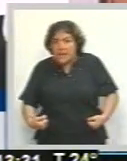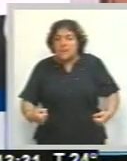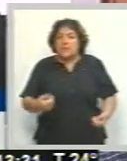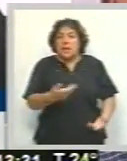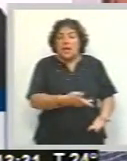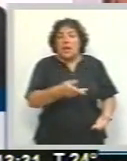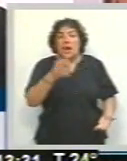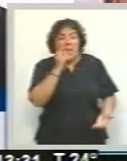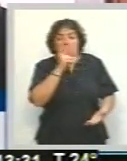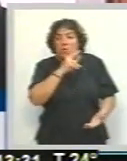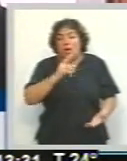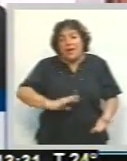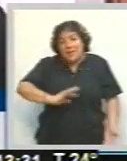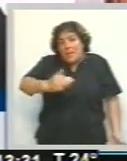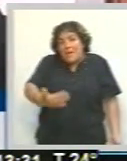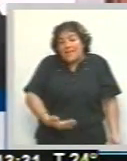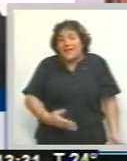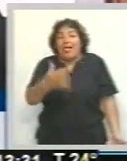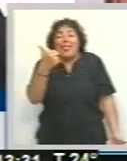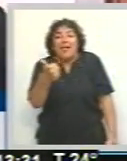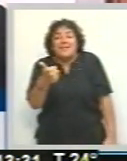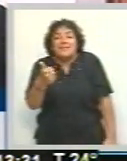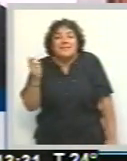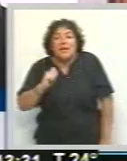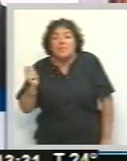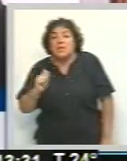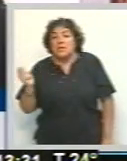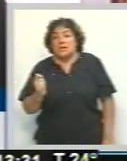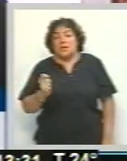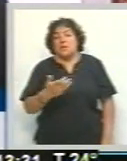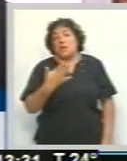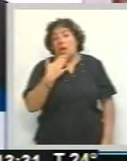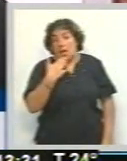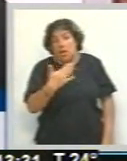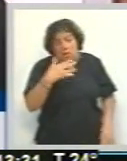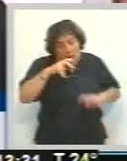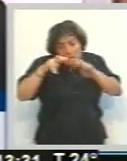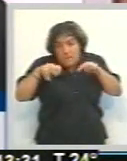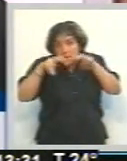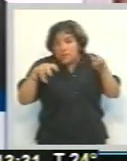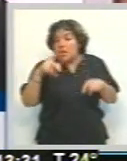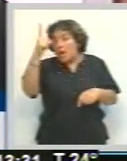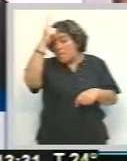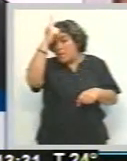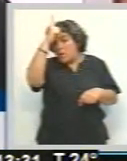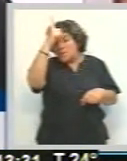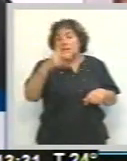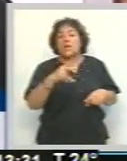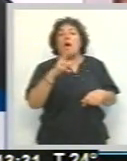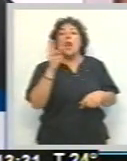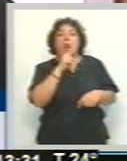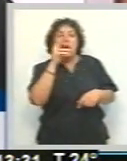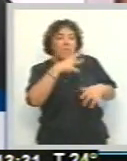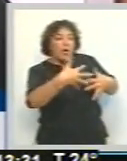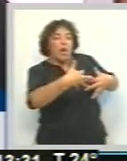ella se encuentra gestando el sexto mes de embarazo. Gracias a la investigación policial se puede dar con esta mujer,